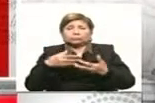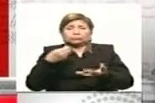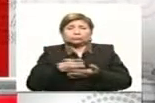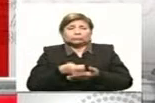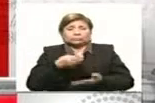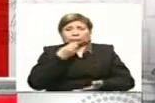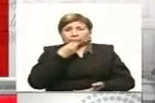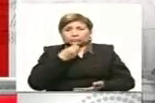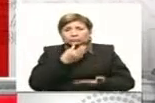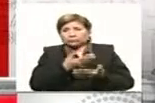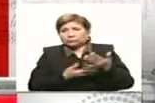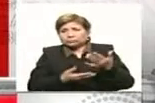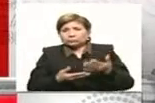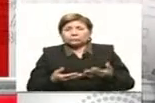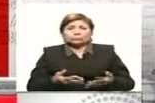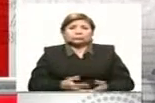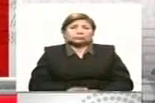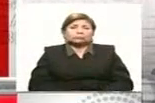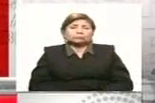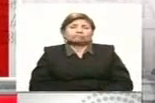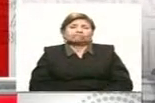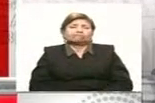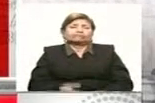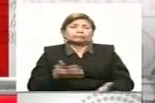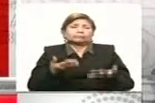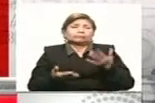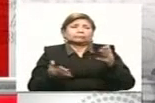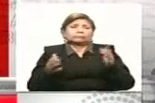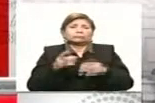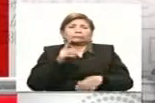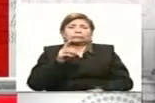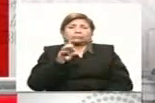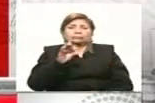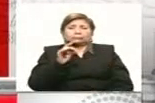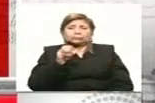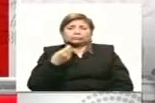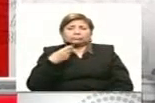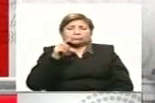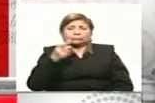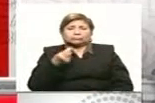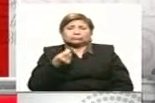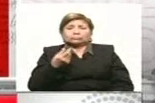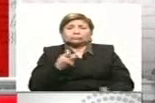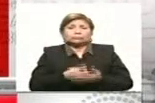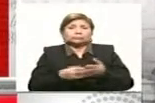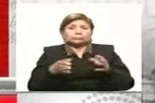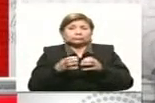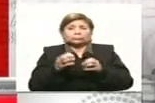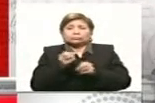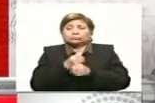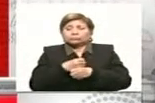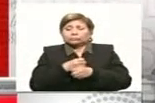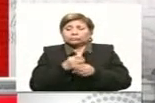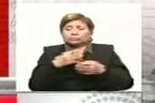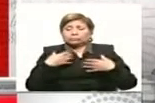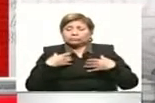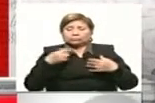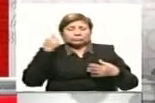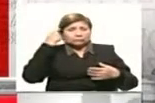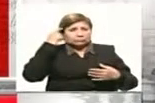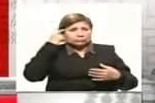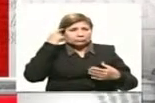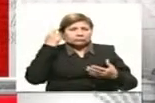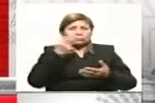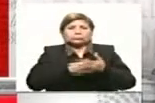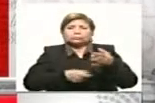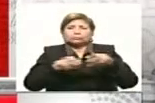nutricional, por un monto de 608 millones de soles. El programa Control y Prevención en Salud Mental, por un